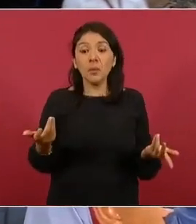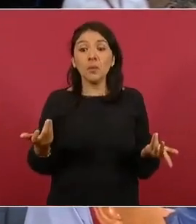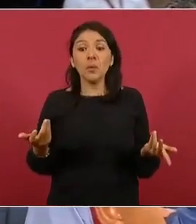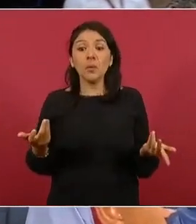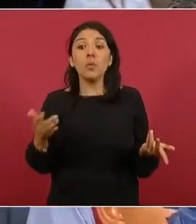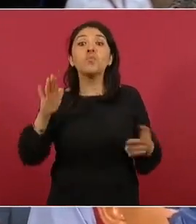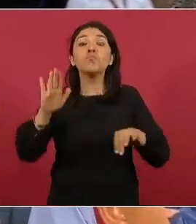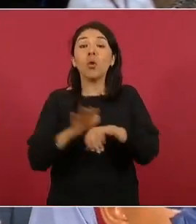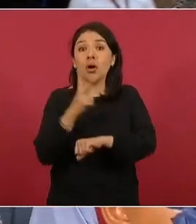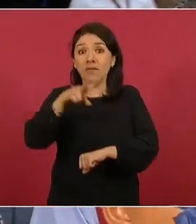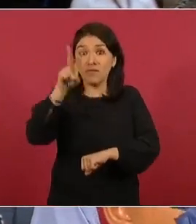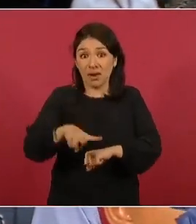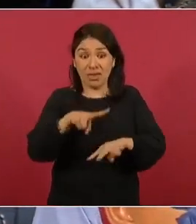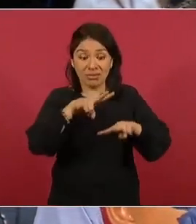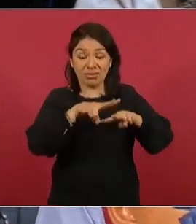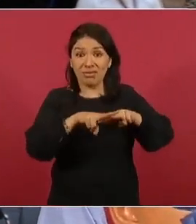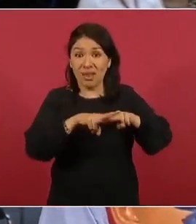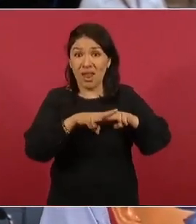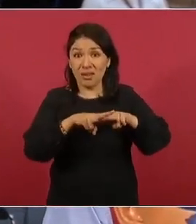el tren en